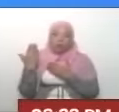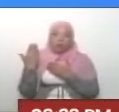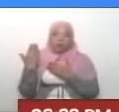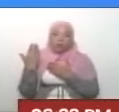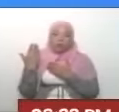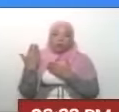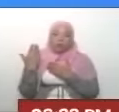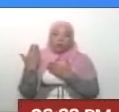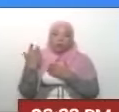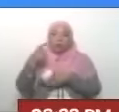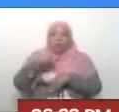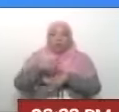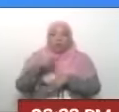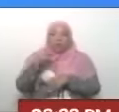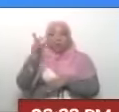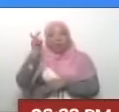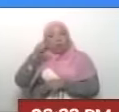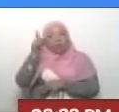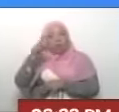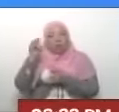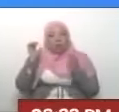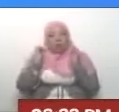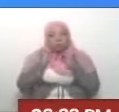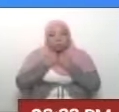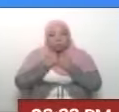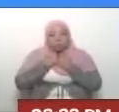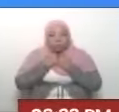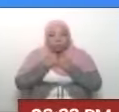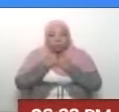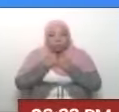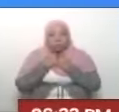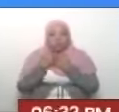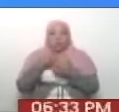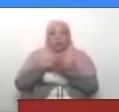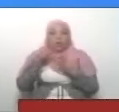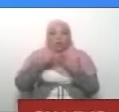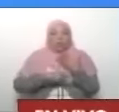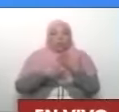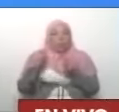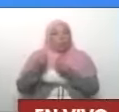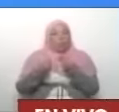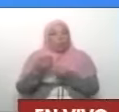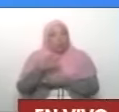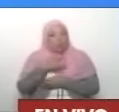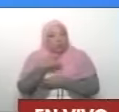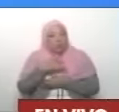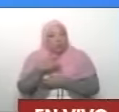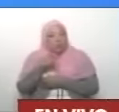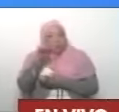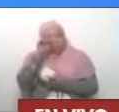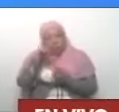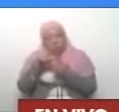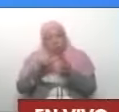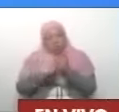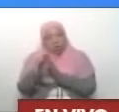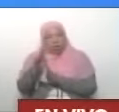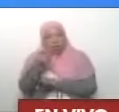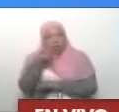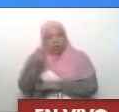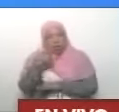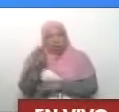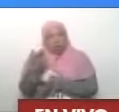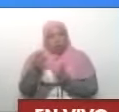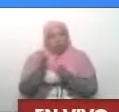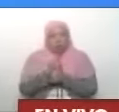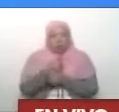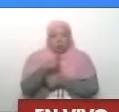desde los tiempos del profe Aristóbulo Isturi de esta propuesta. ¿Cómo te sientes? ¿Cómo ves las perspectivas? ¿Qué has recogido? Dímelo. Me